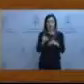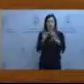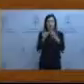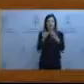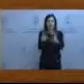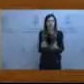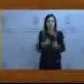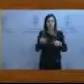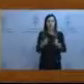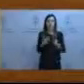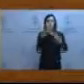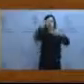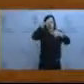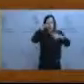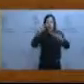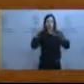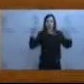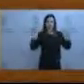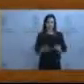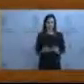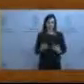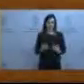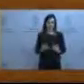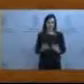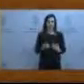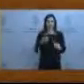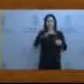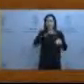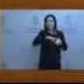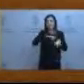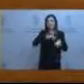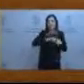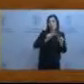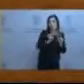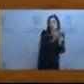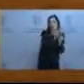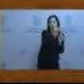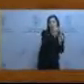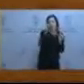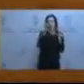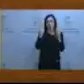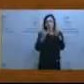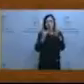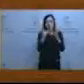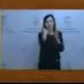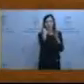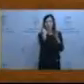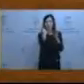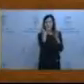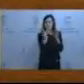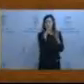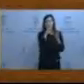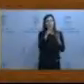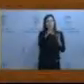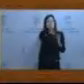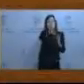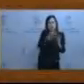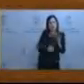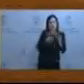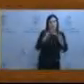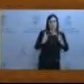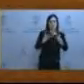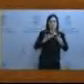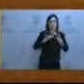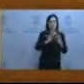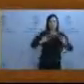estamos dejando pasar un tiempo primordial y que puede suponer el salvar la vida de la persona